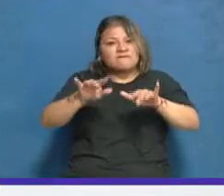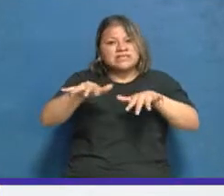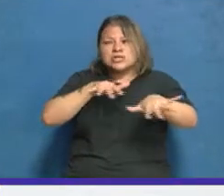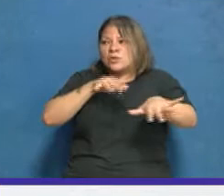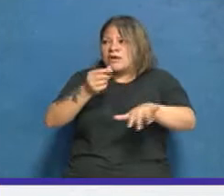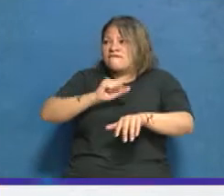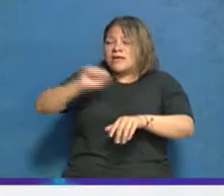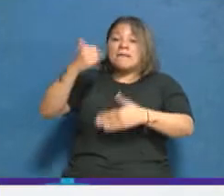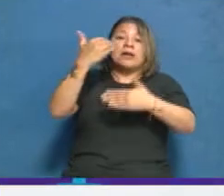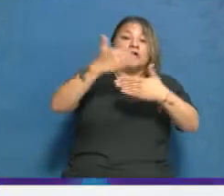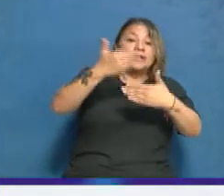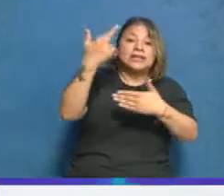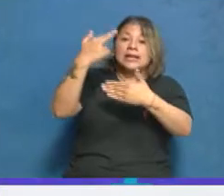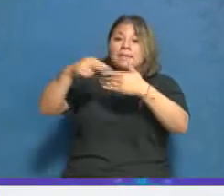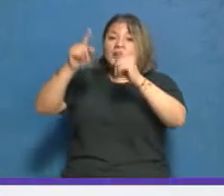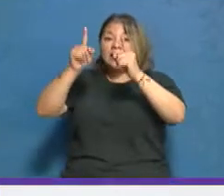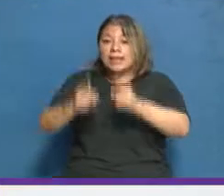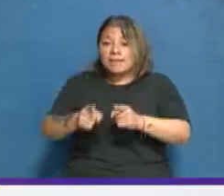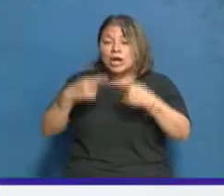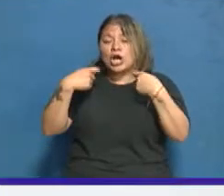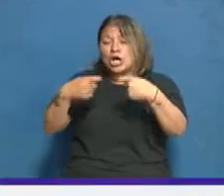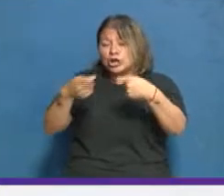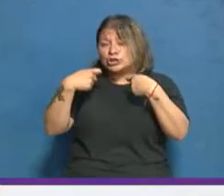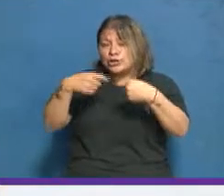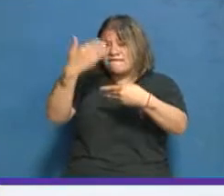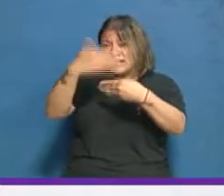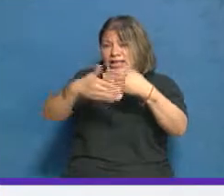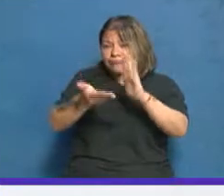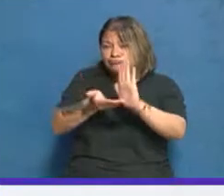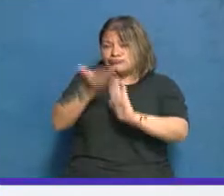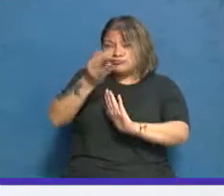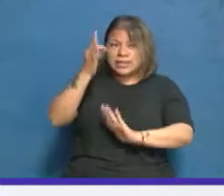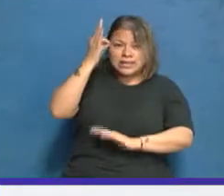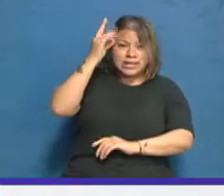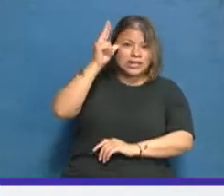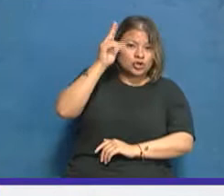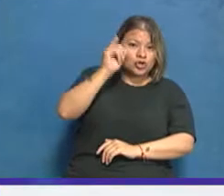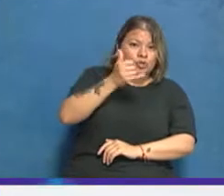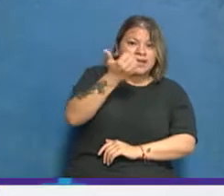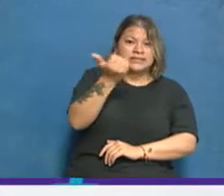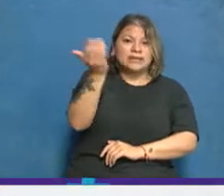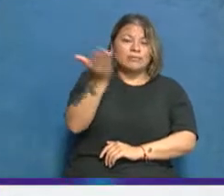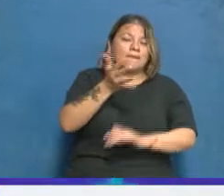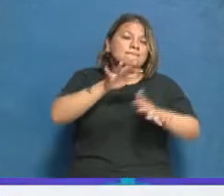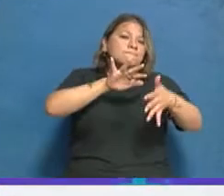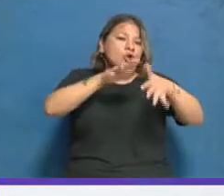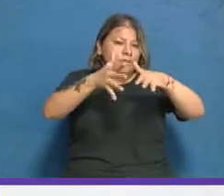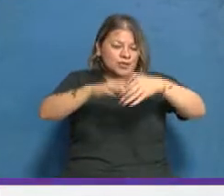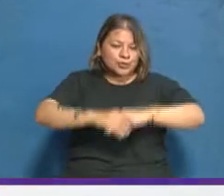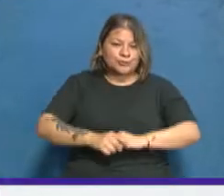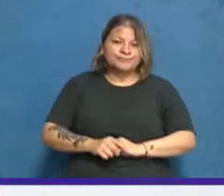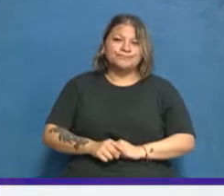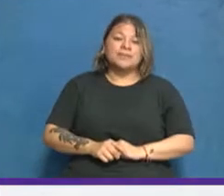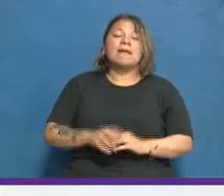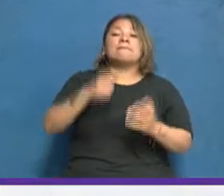los taxis y remis también hay un aumento del costo de la bajada de bandera, desde el 38,6% en promedio. Se aplica